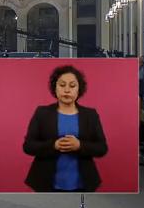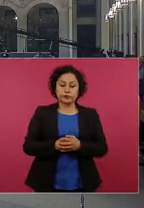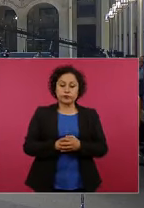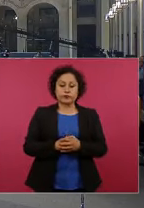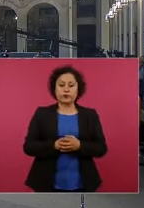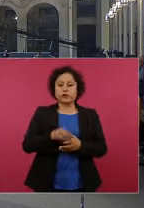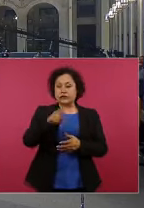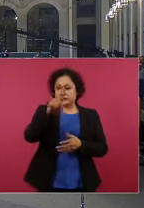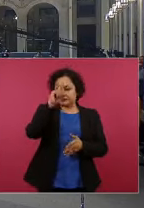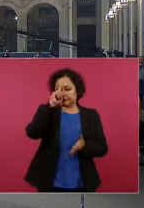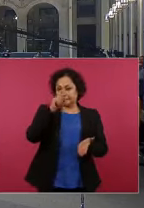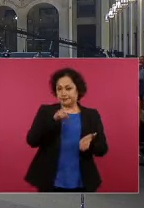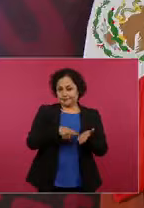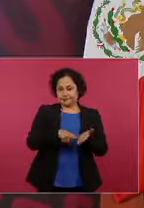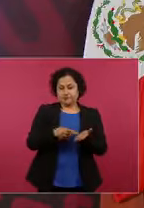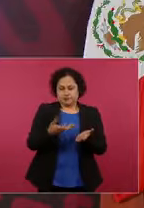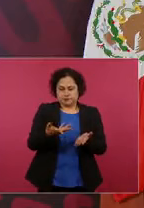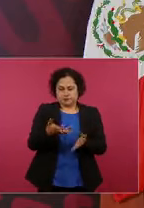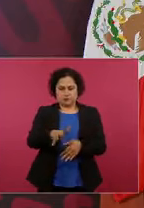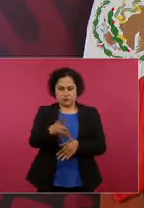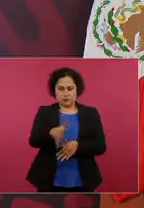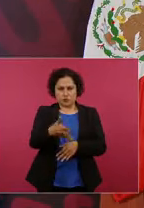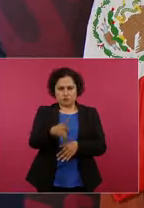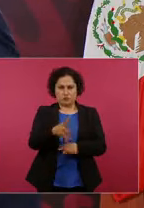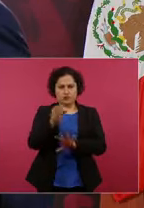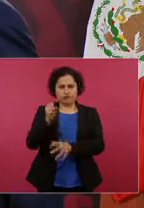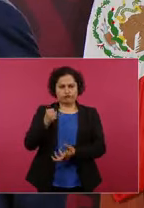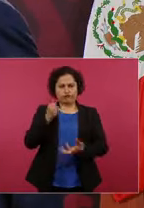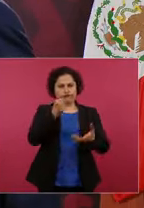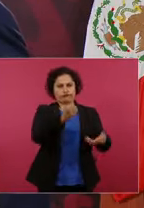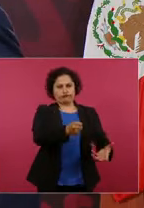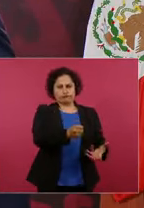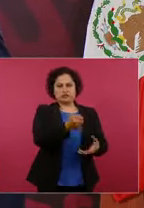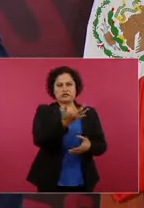Imagínense que invertían el 50%